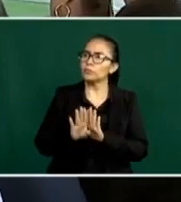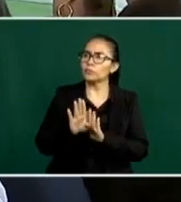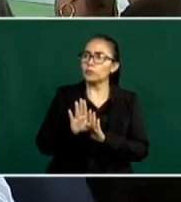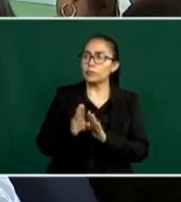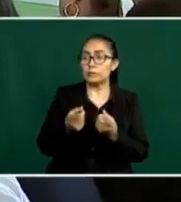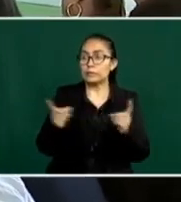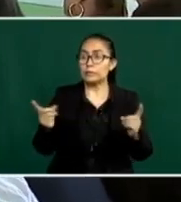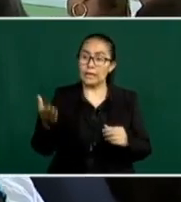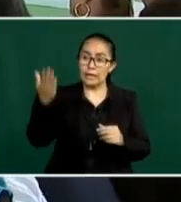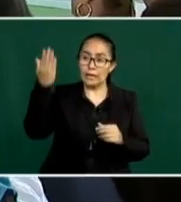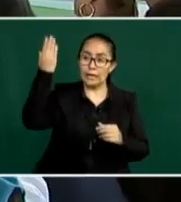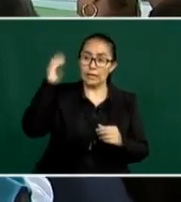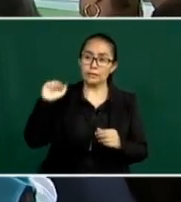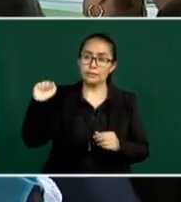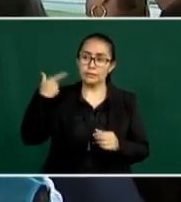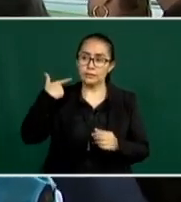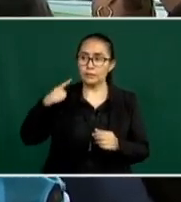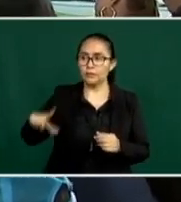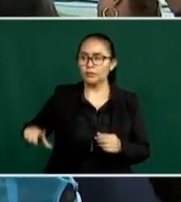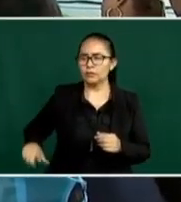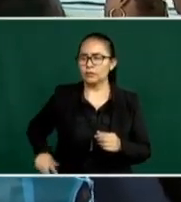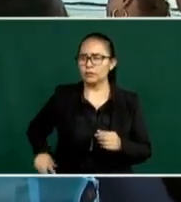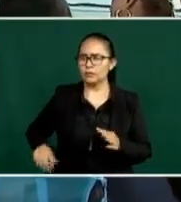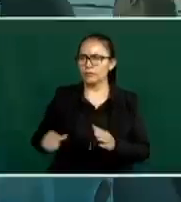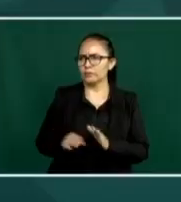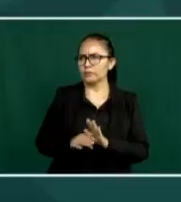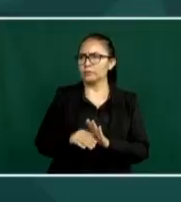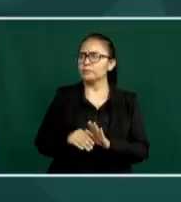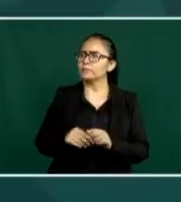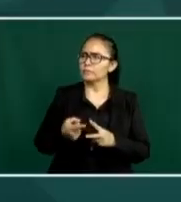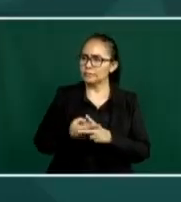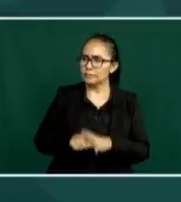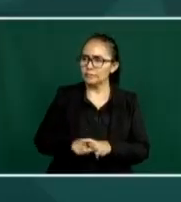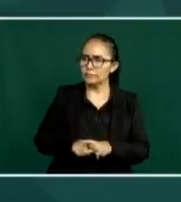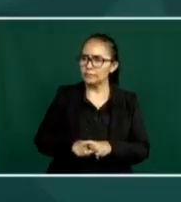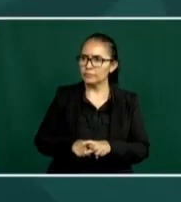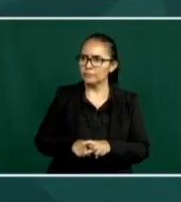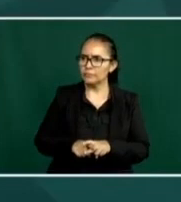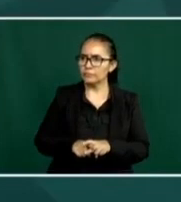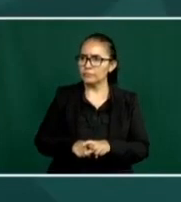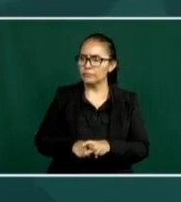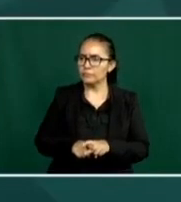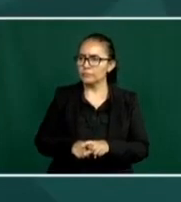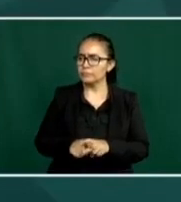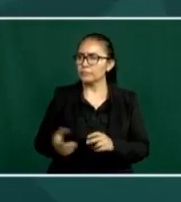En el periodo neoliberal empezó a predominar